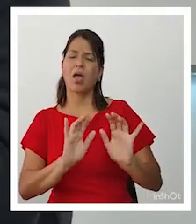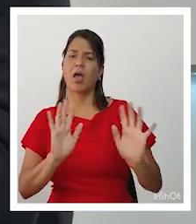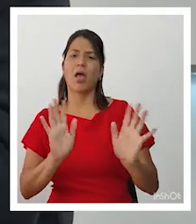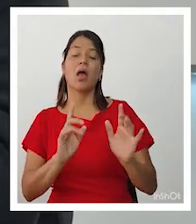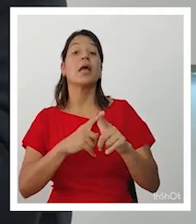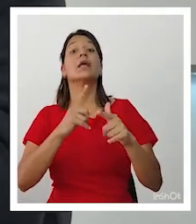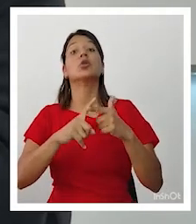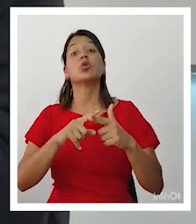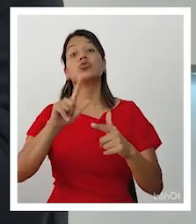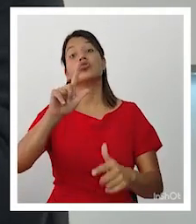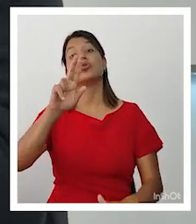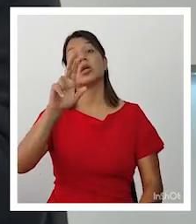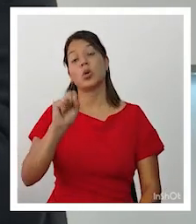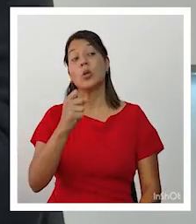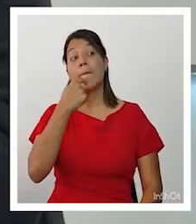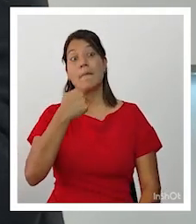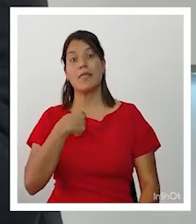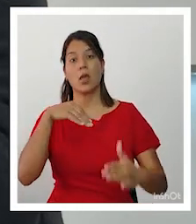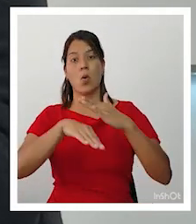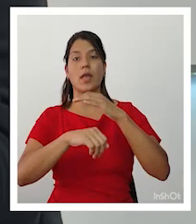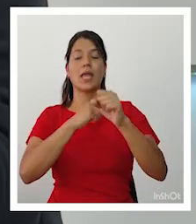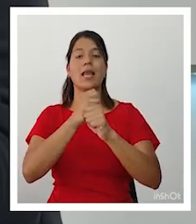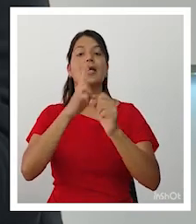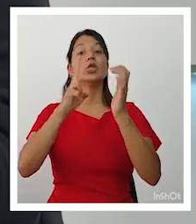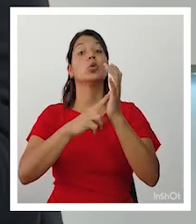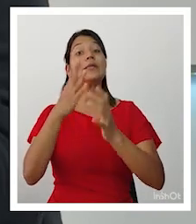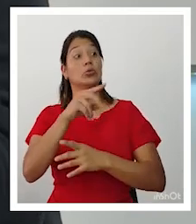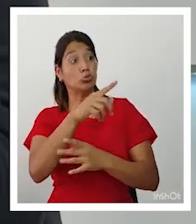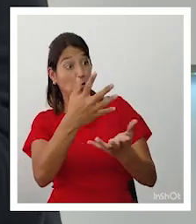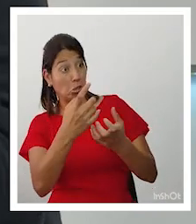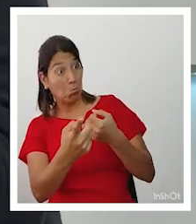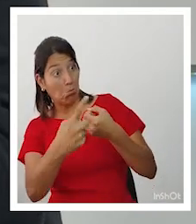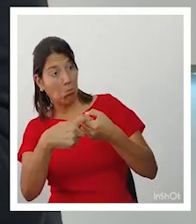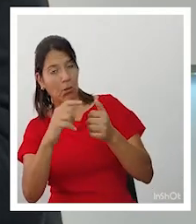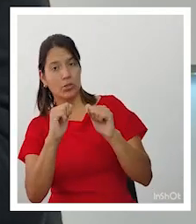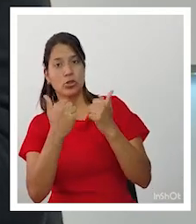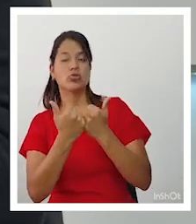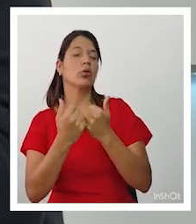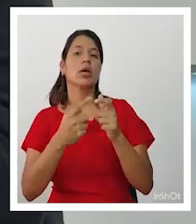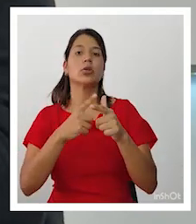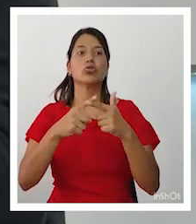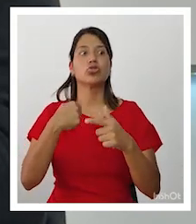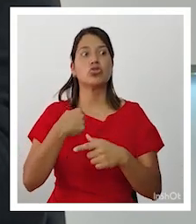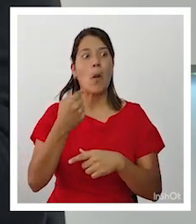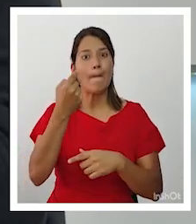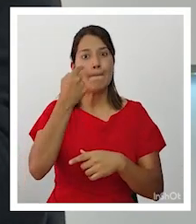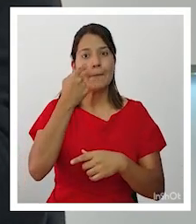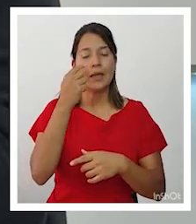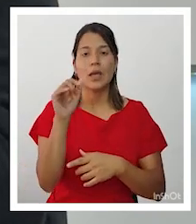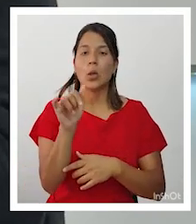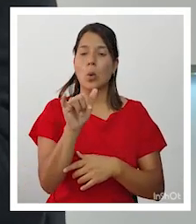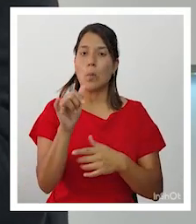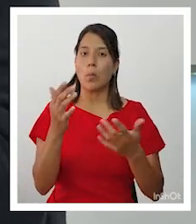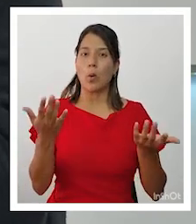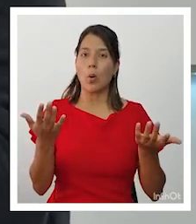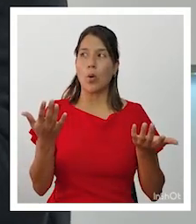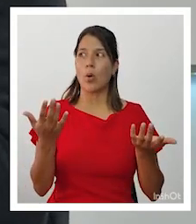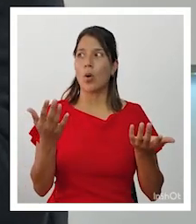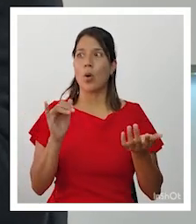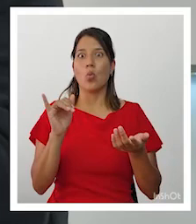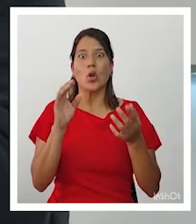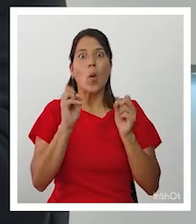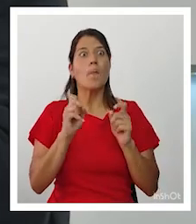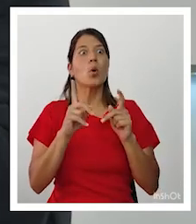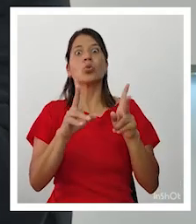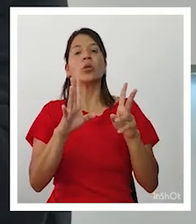me dijo en el 2016, ¿querés formar parte de la asociación? Y yo vi como un escape